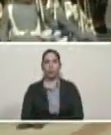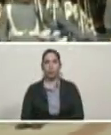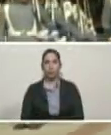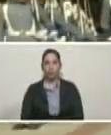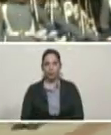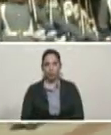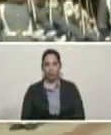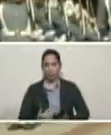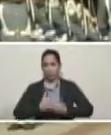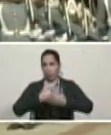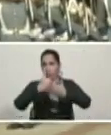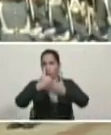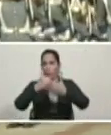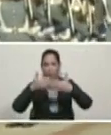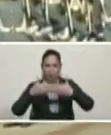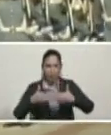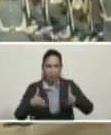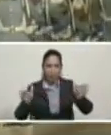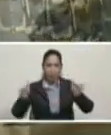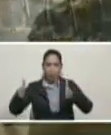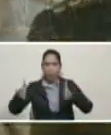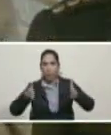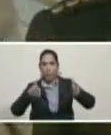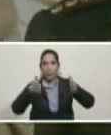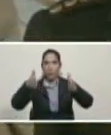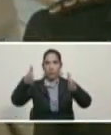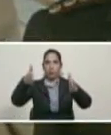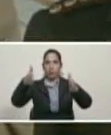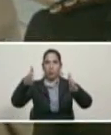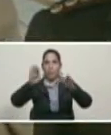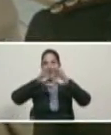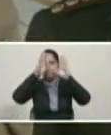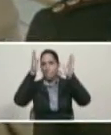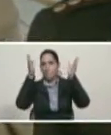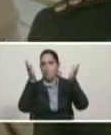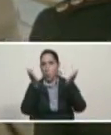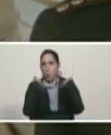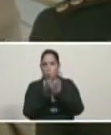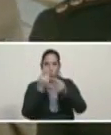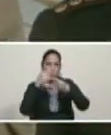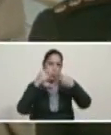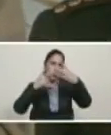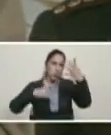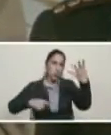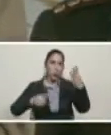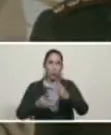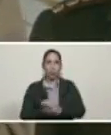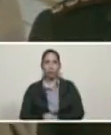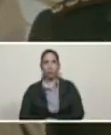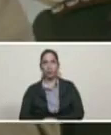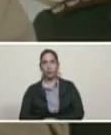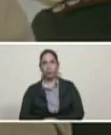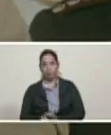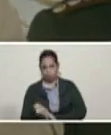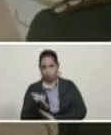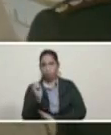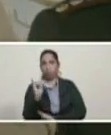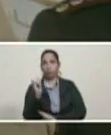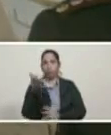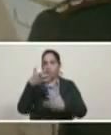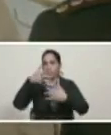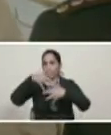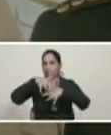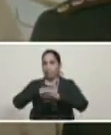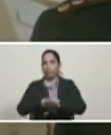Ayudó a abrir los caminos del mundo multipolar, multicéntrico, que ya existe,